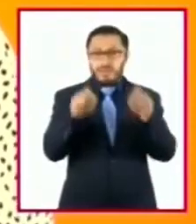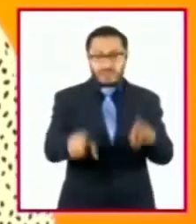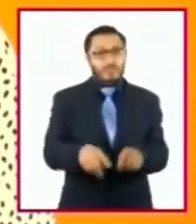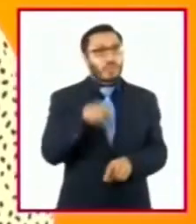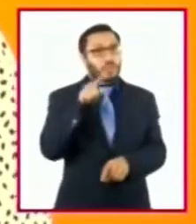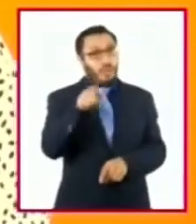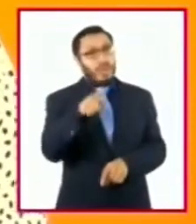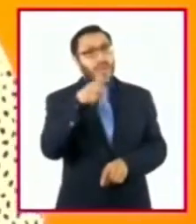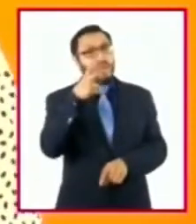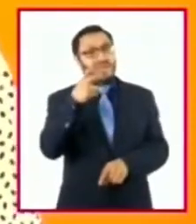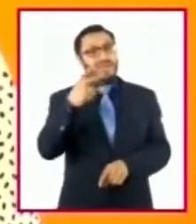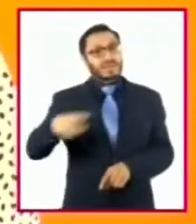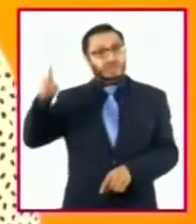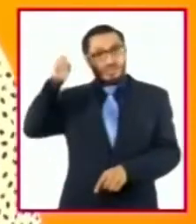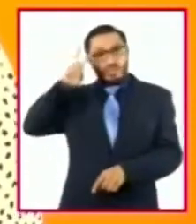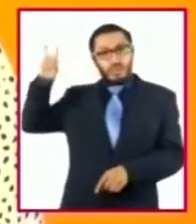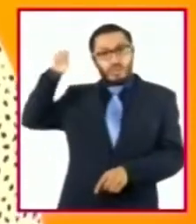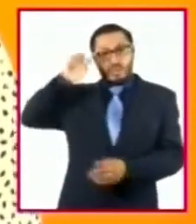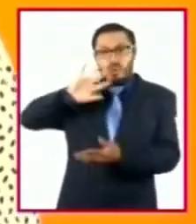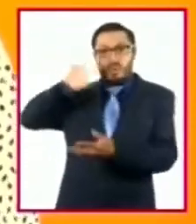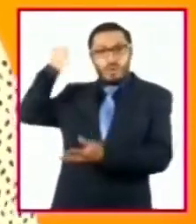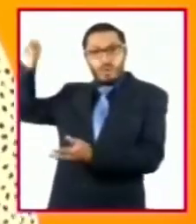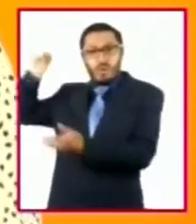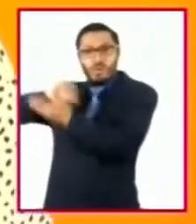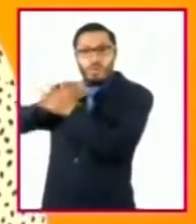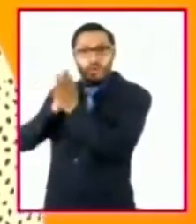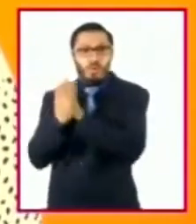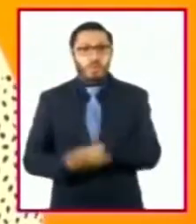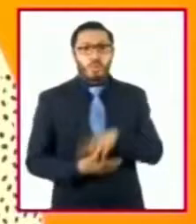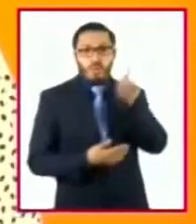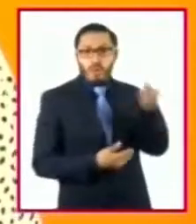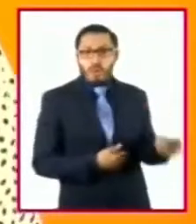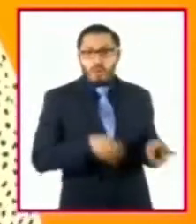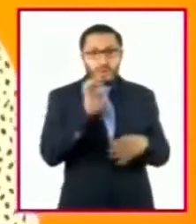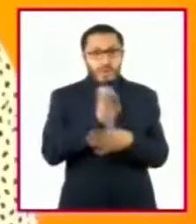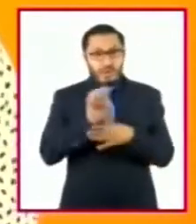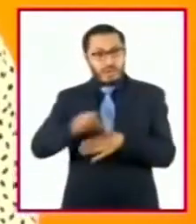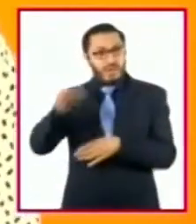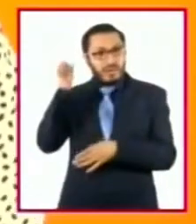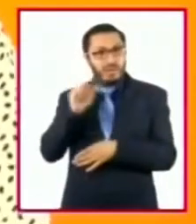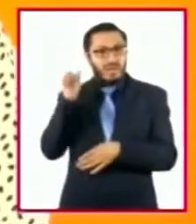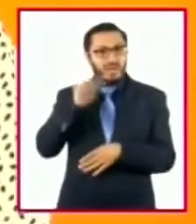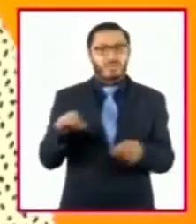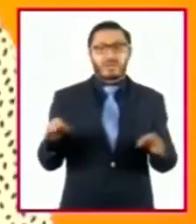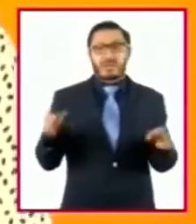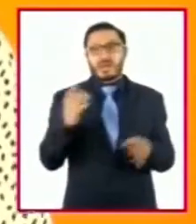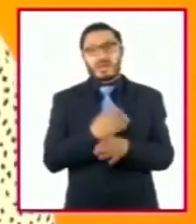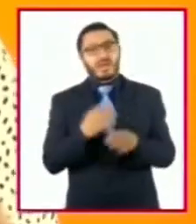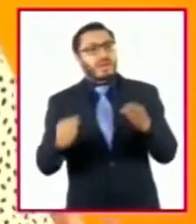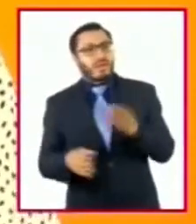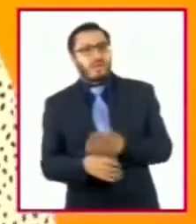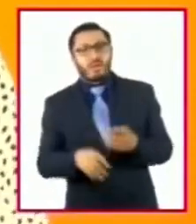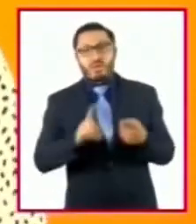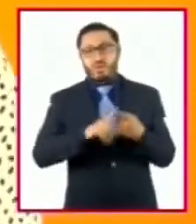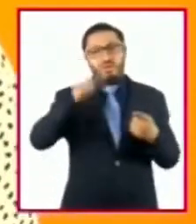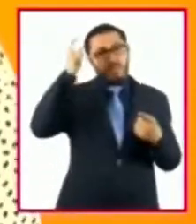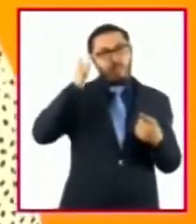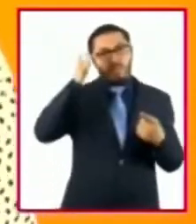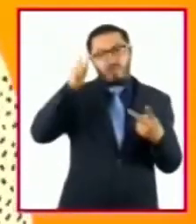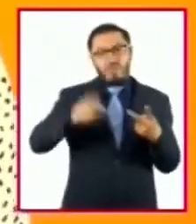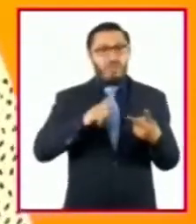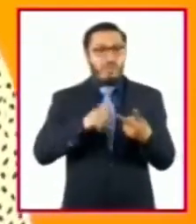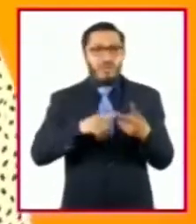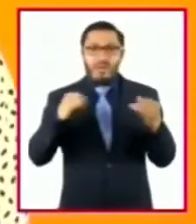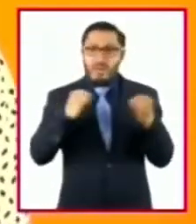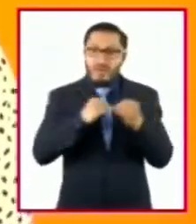anhelas lo quieres alcanzar. Entonces, siempre va a haber organismos, incluso que dan becas, incluso que dan ayuda, que dan